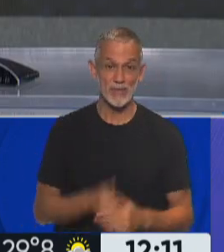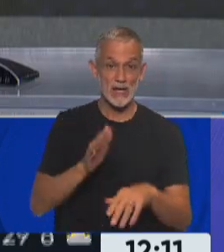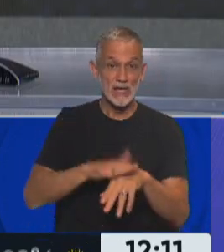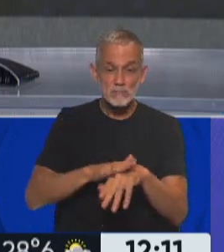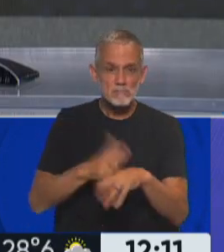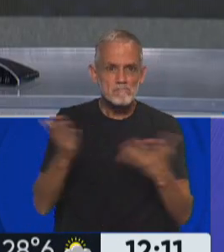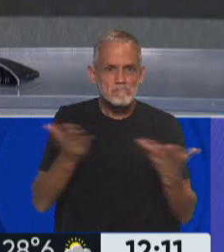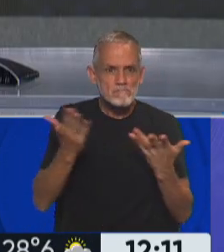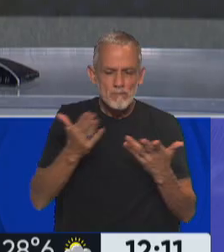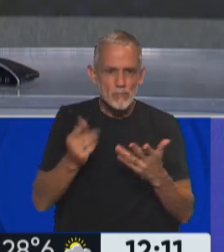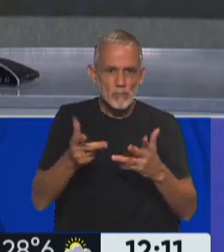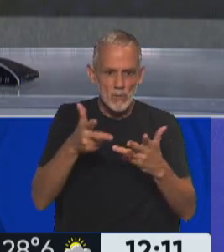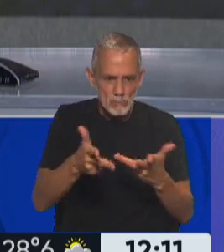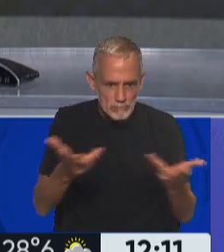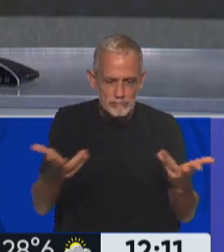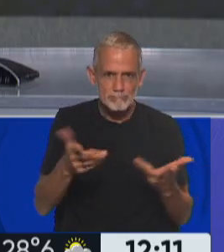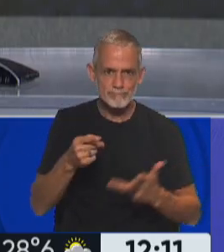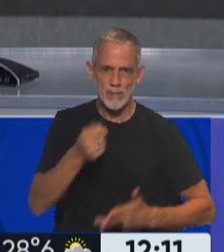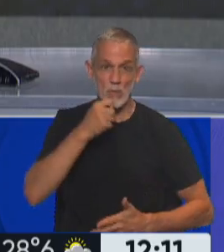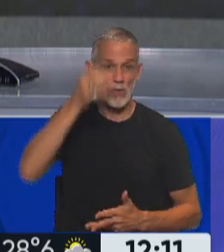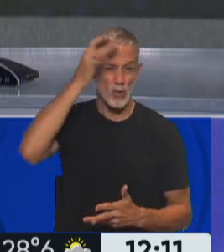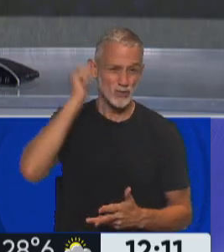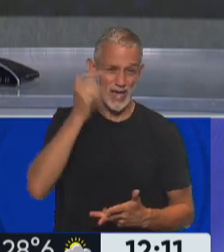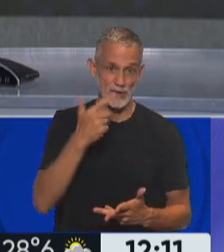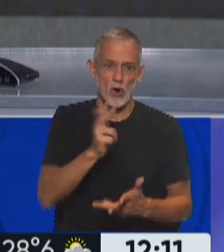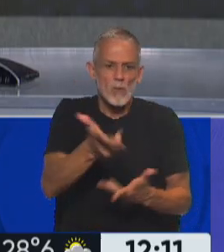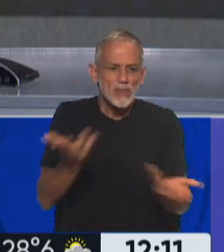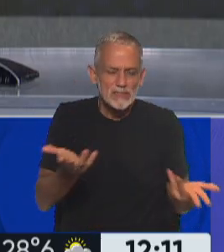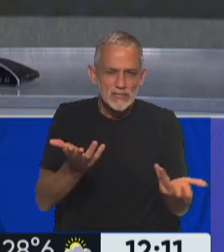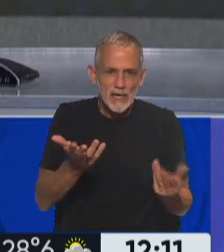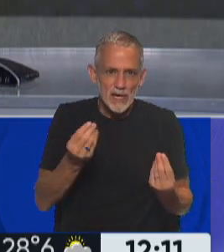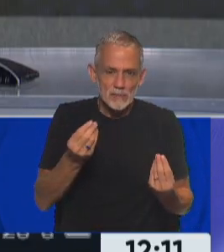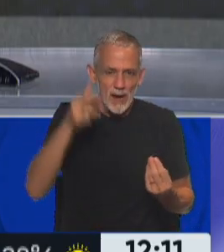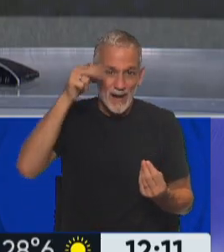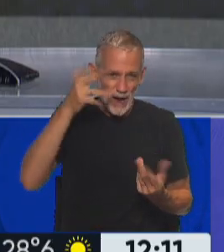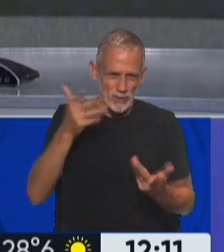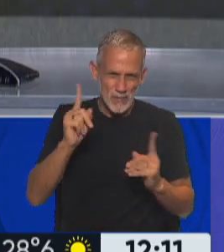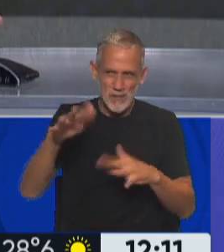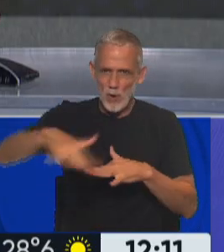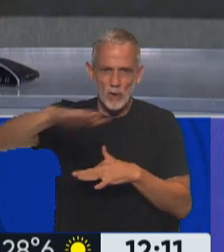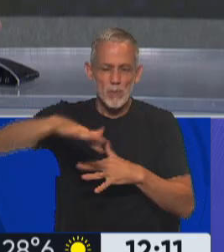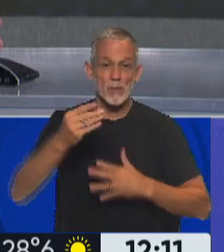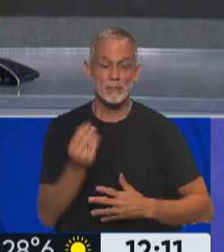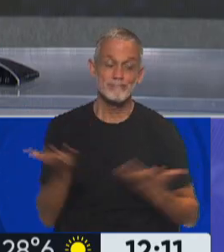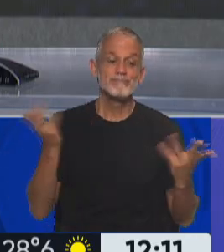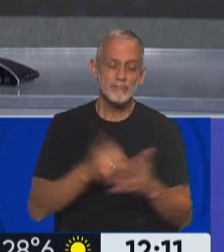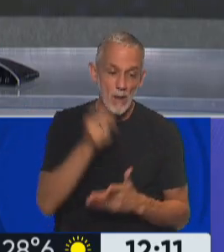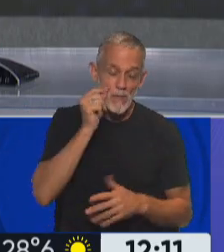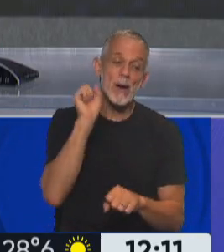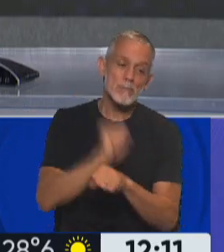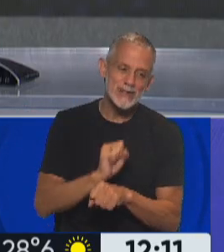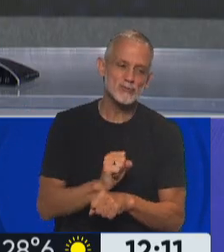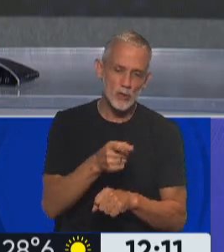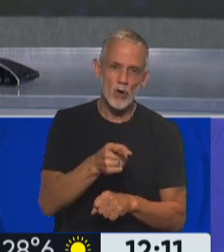de decirle a un nene o una nena, por ejemplo, de 12 años, como lo que pasó aquí en Necochea, que su papá está detenido